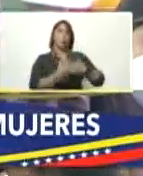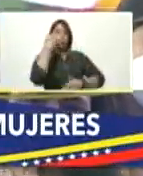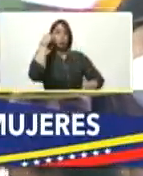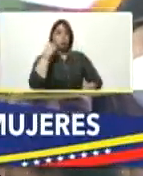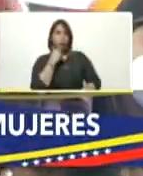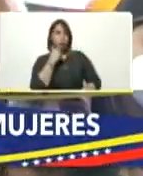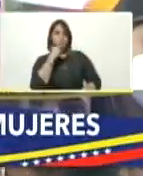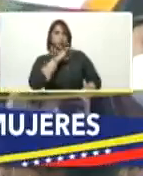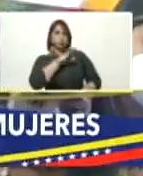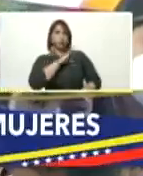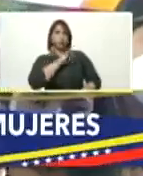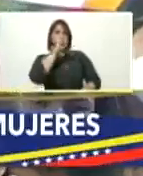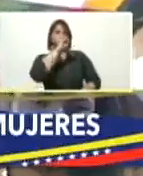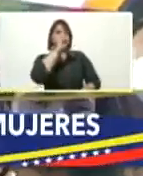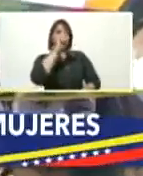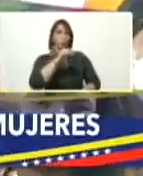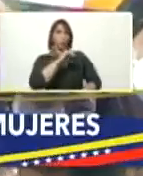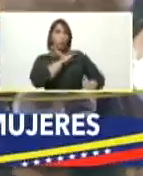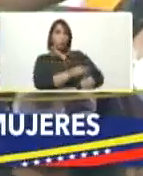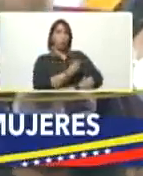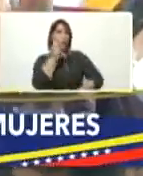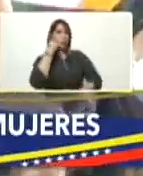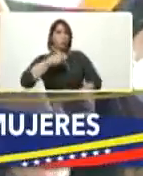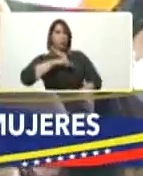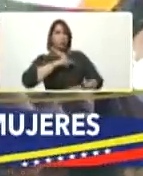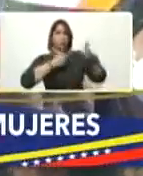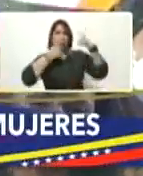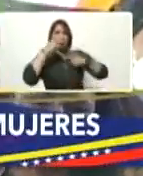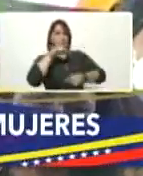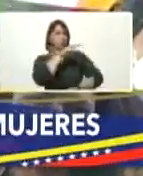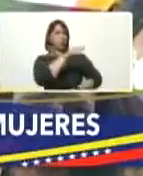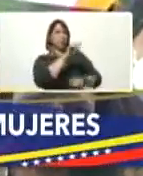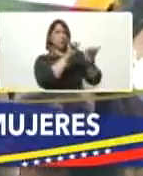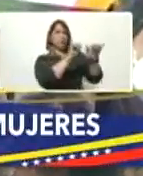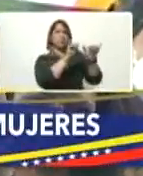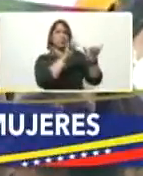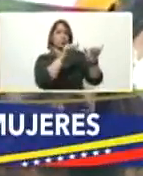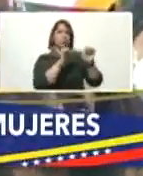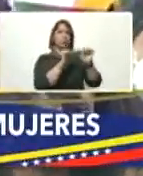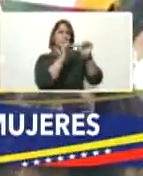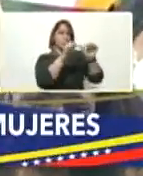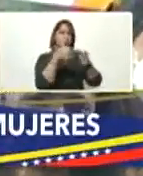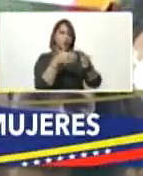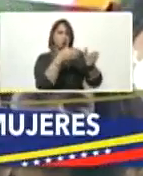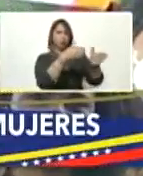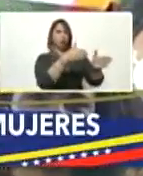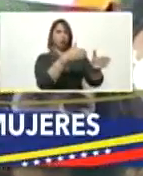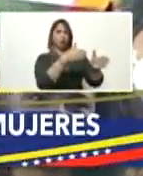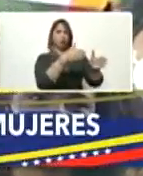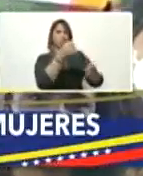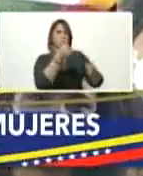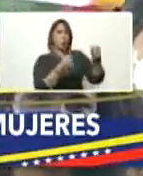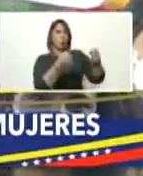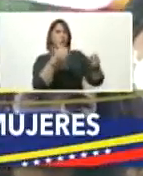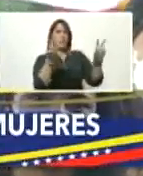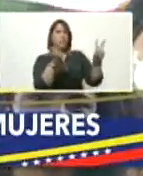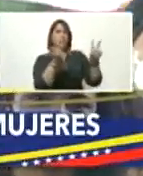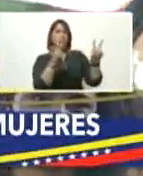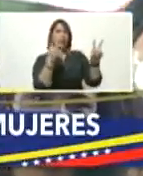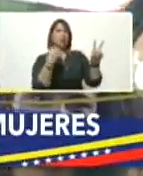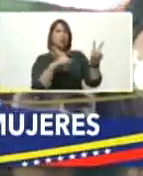bolivariano, socialista y feminista de nuestro Chávez, que usted sigue conduciendo. El conductor de victorias lo